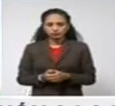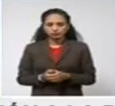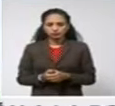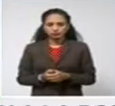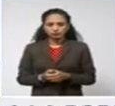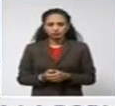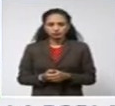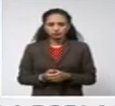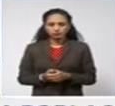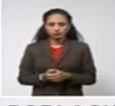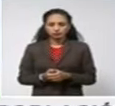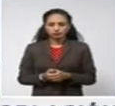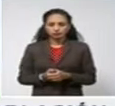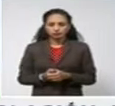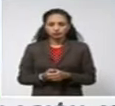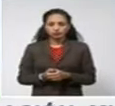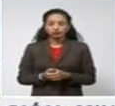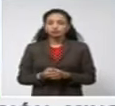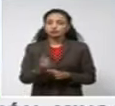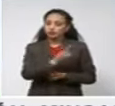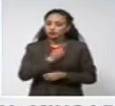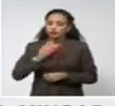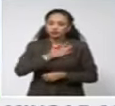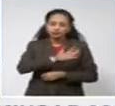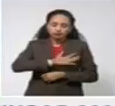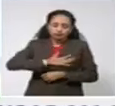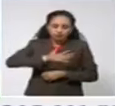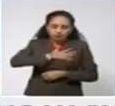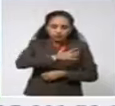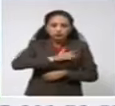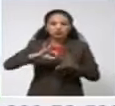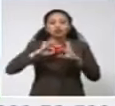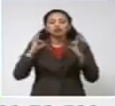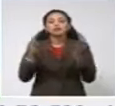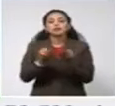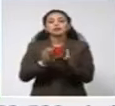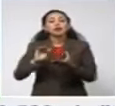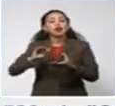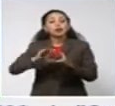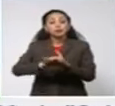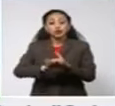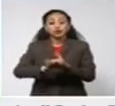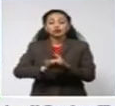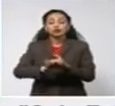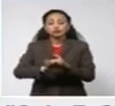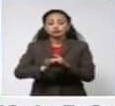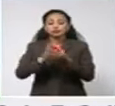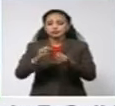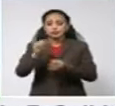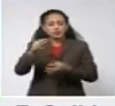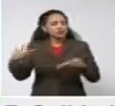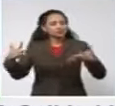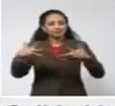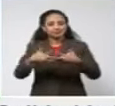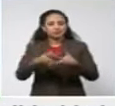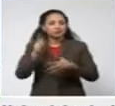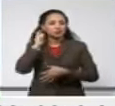Realmente nuestras condolencias a su familia, todas sus amistades, personas allegadas, y creo que para